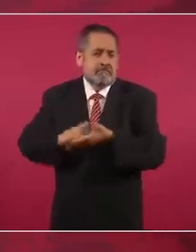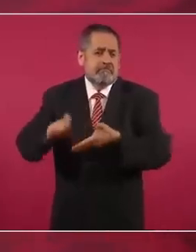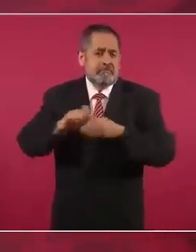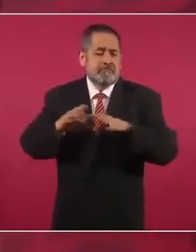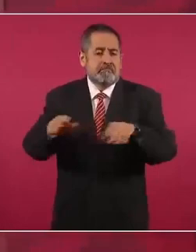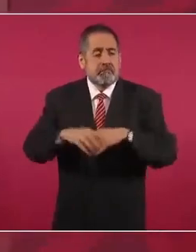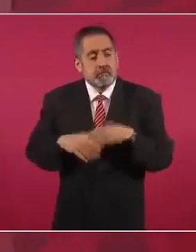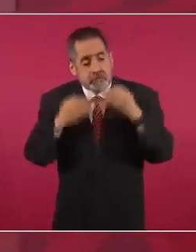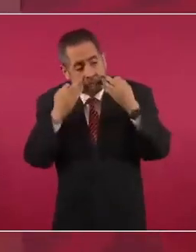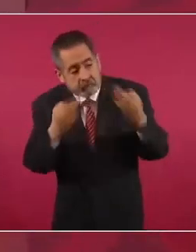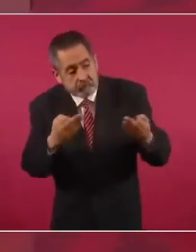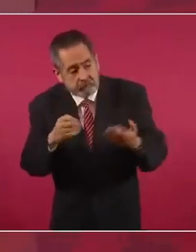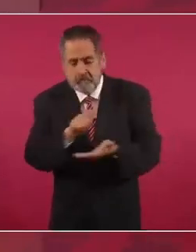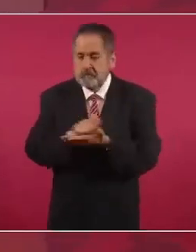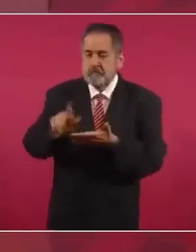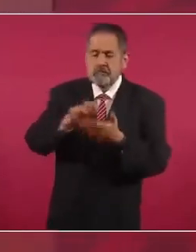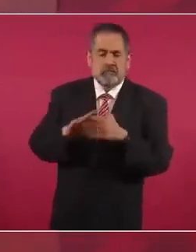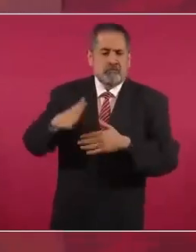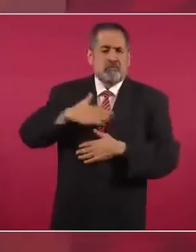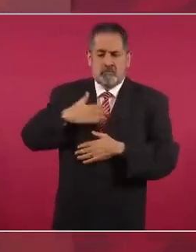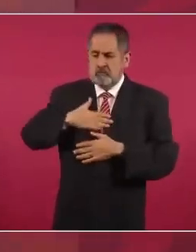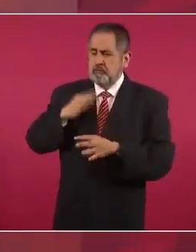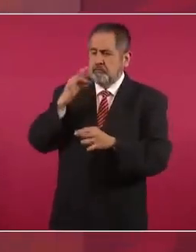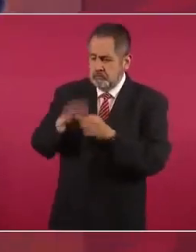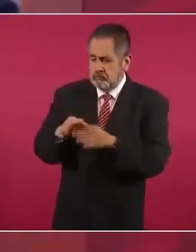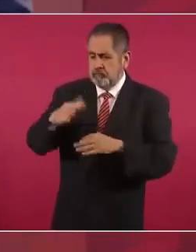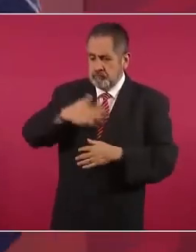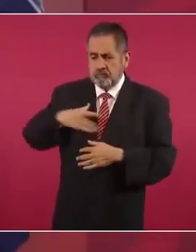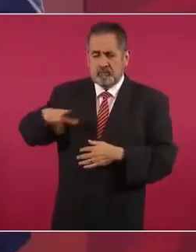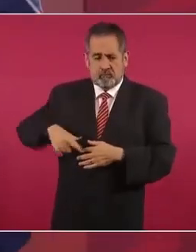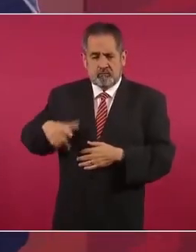lo que estamos ahora aplicando en el gobierno.